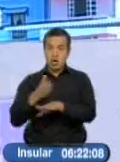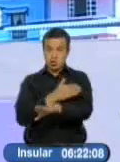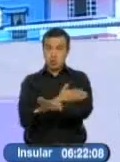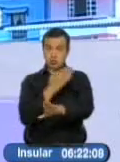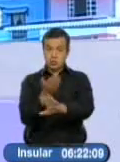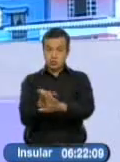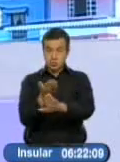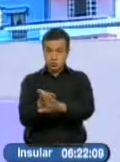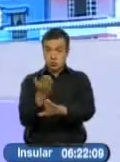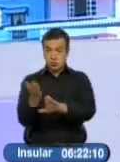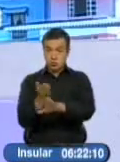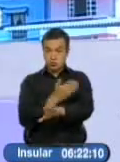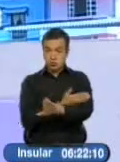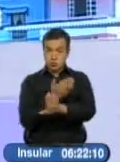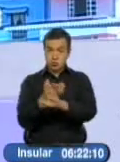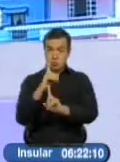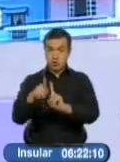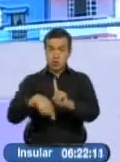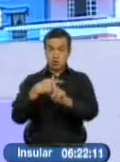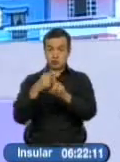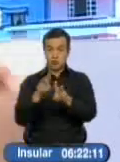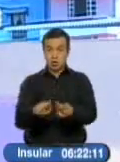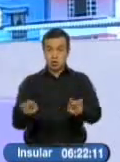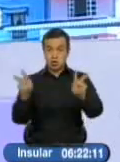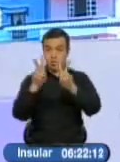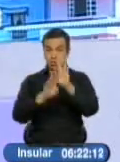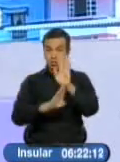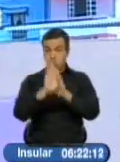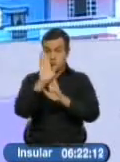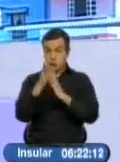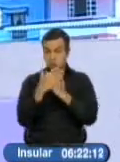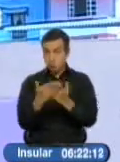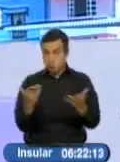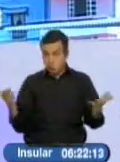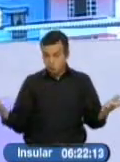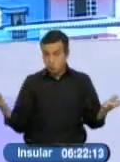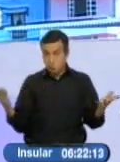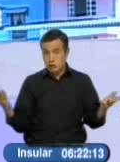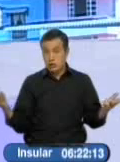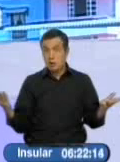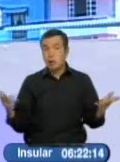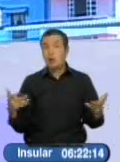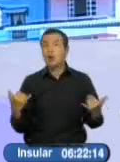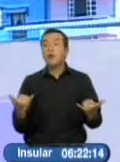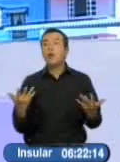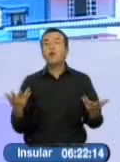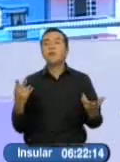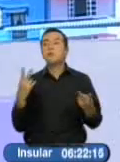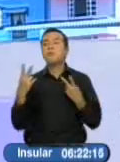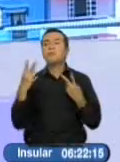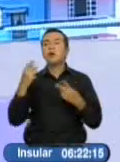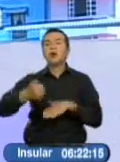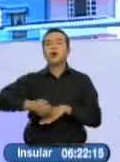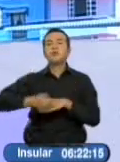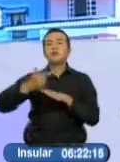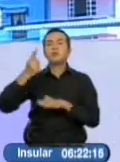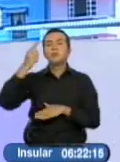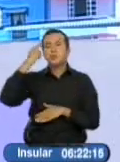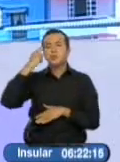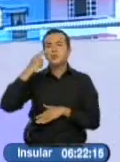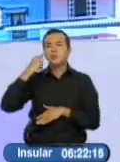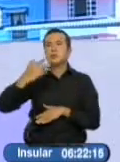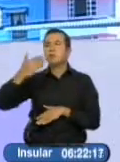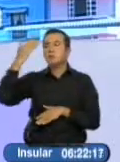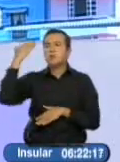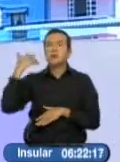ofrecer un valor agregado nacional creciente, alto. Y en realidad lo que se veía en las autoridades del gobierno anterior